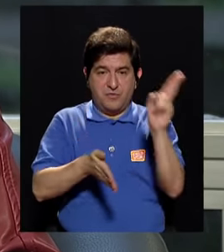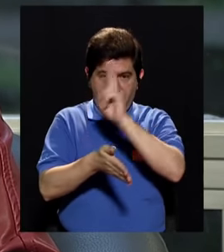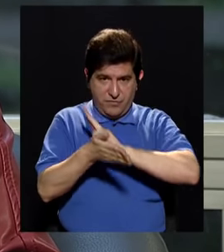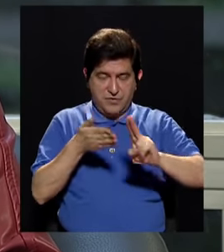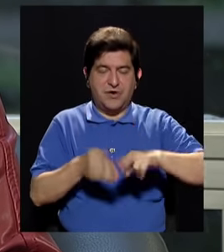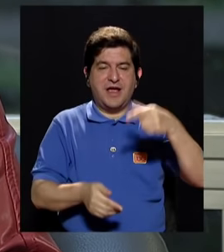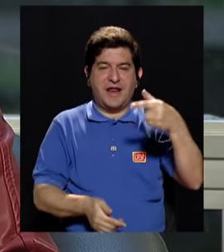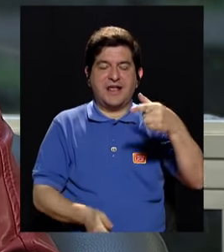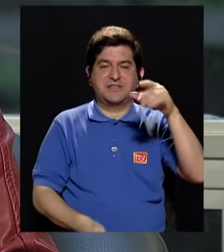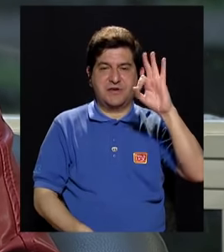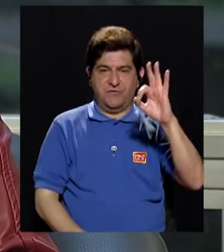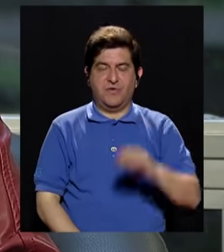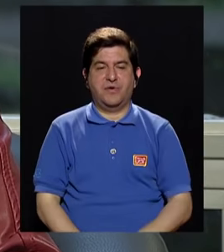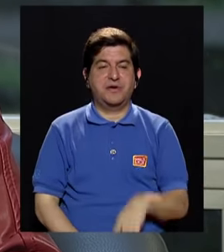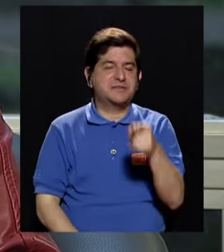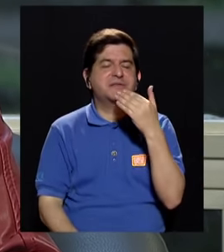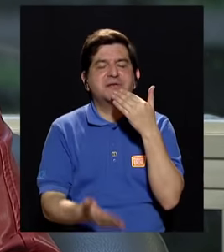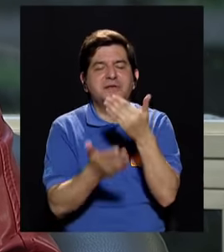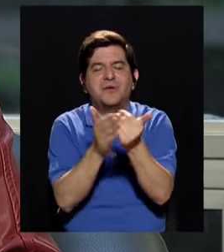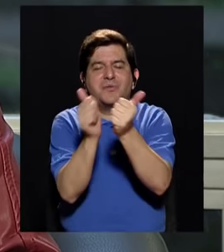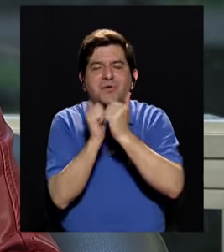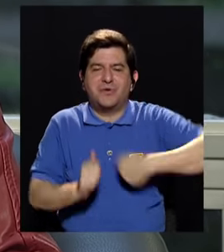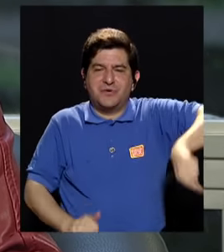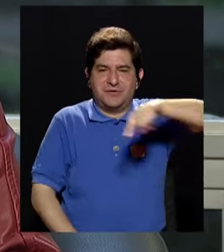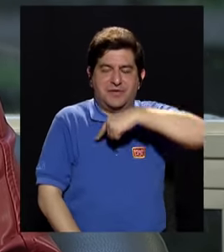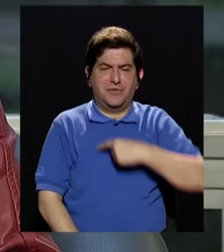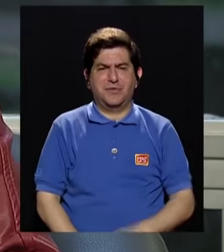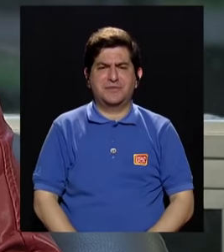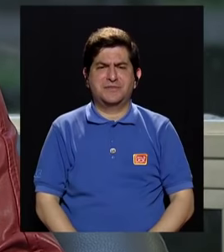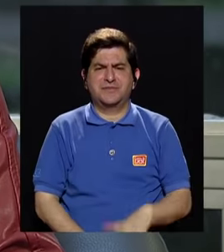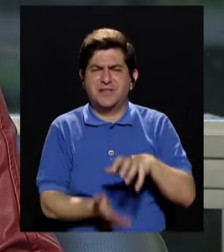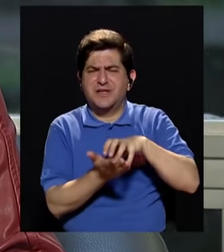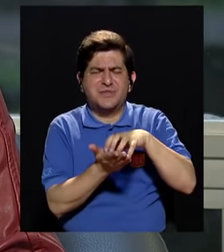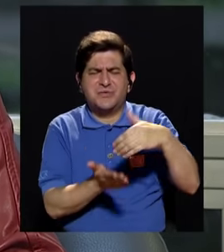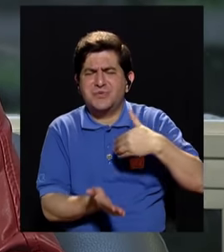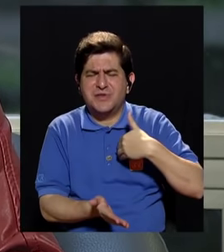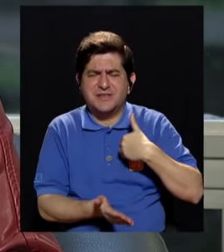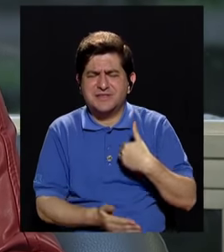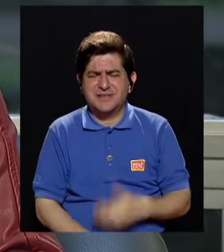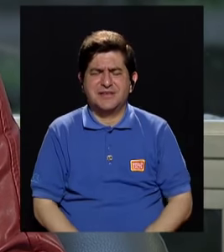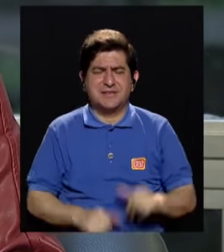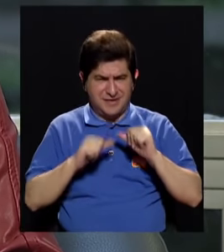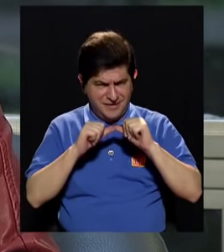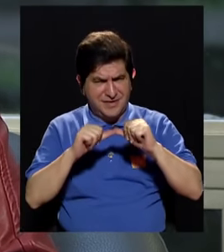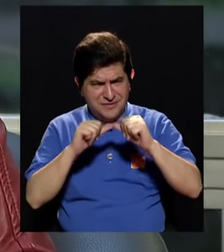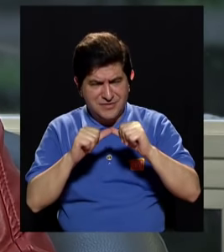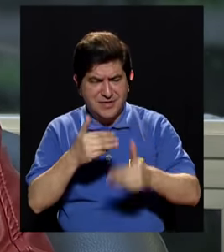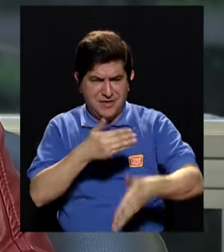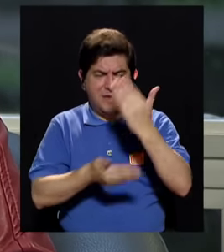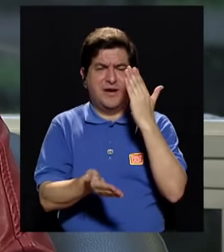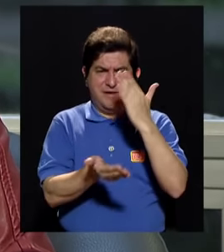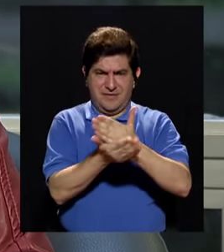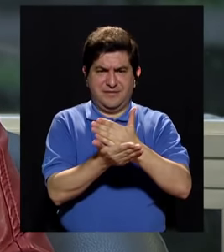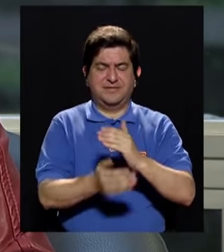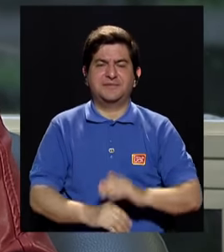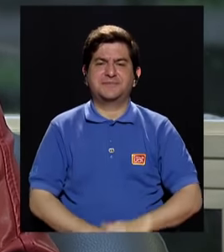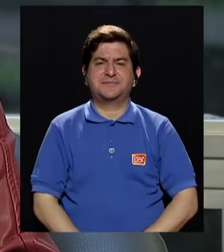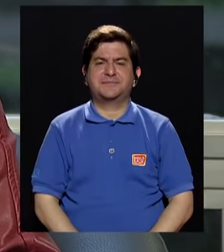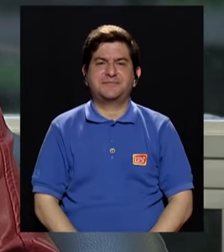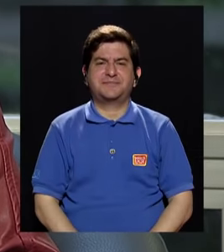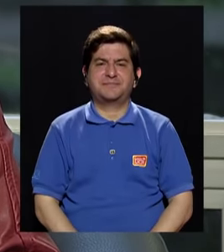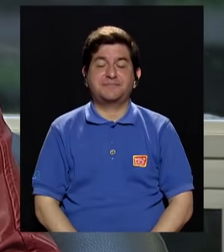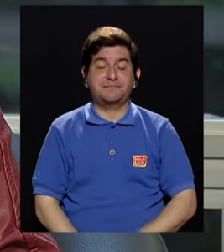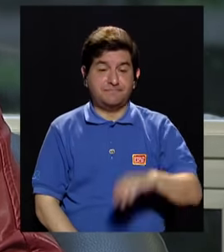Universitaria gretchen flores que muy gentilmente nos acompaña y hay muchas dudas que tenemos pendientes verdad saul antes de irnos a esa pausa doctora porque